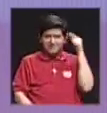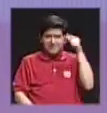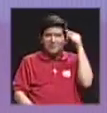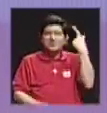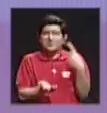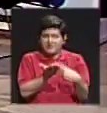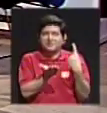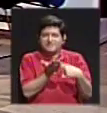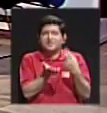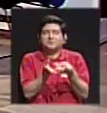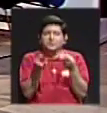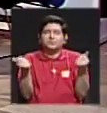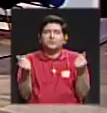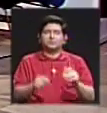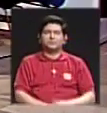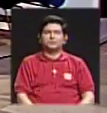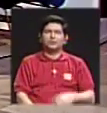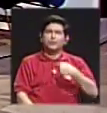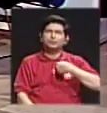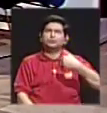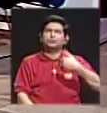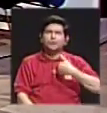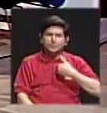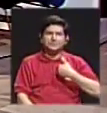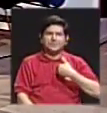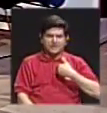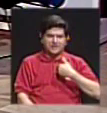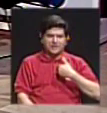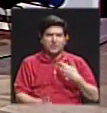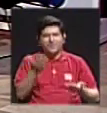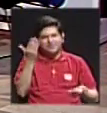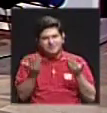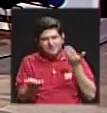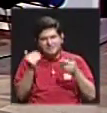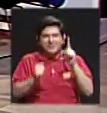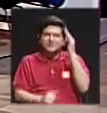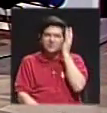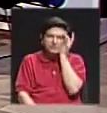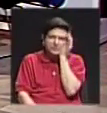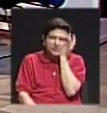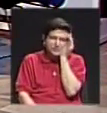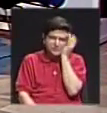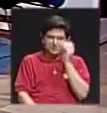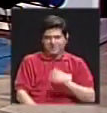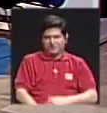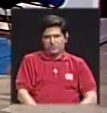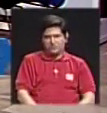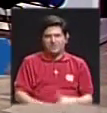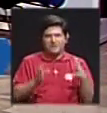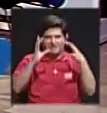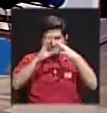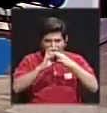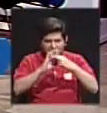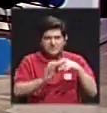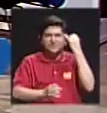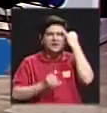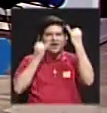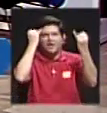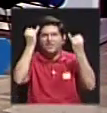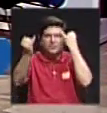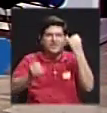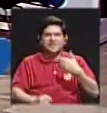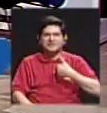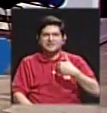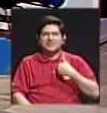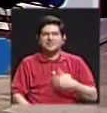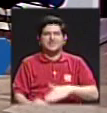conflictos. Yo tengo una, digamos, una preocupación en relación con las ideas que se